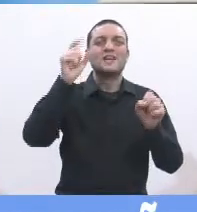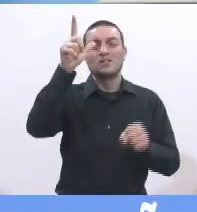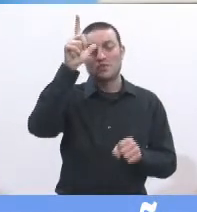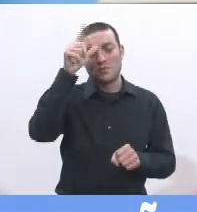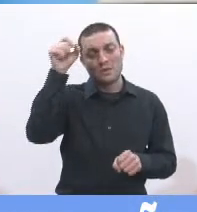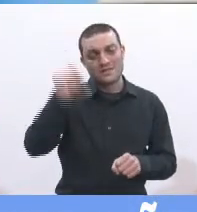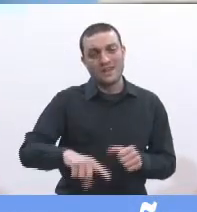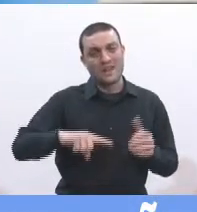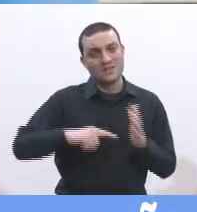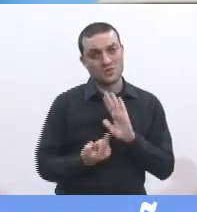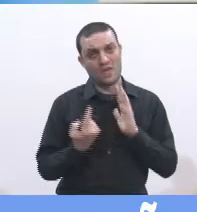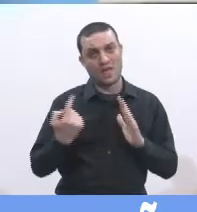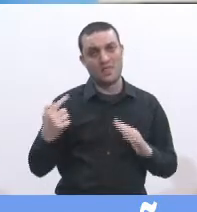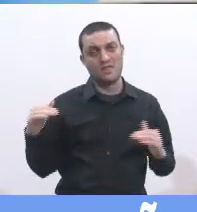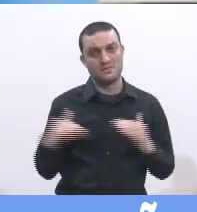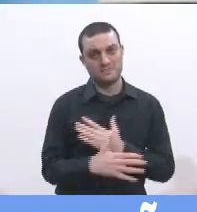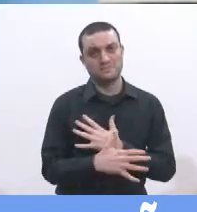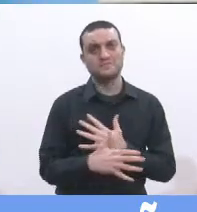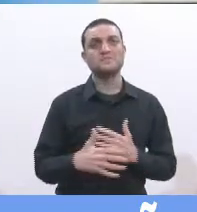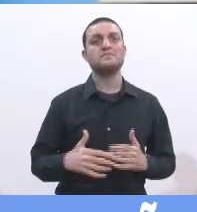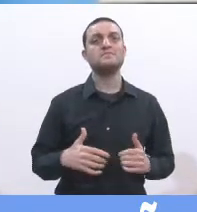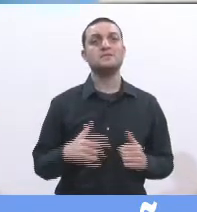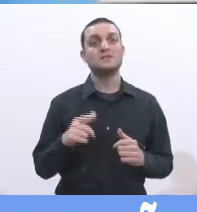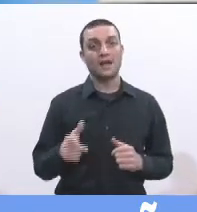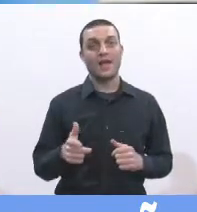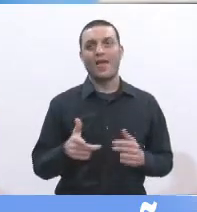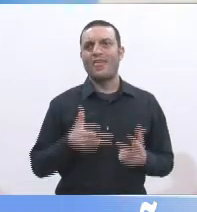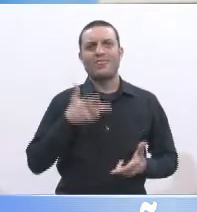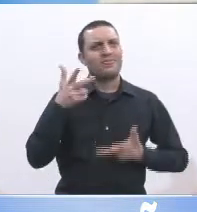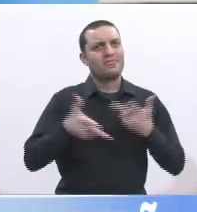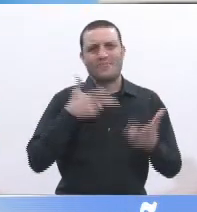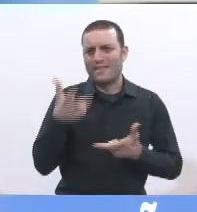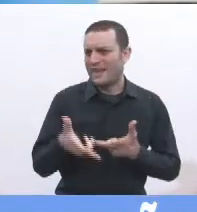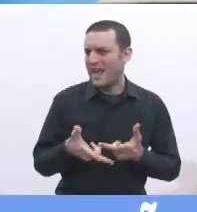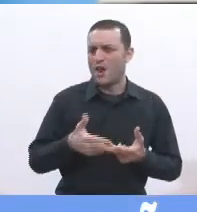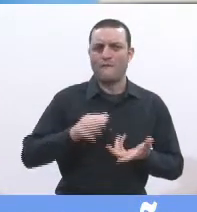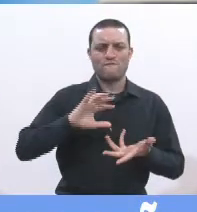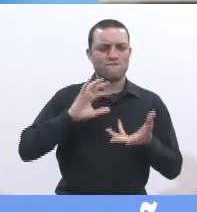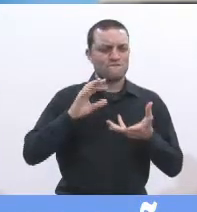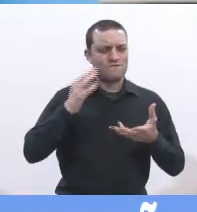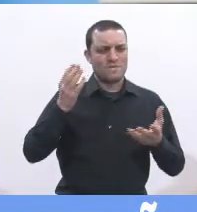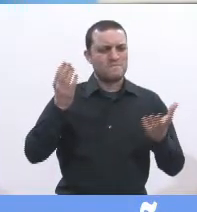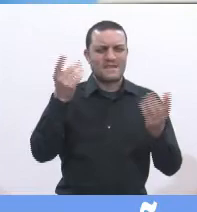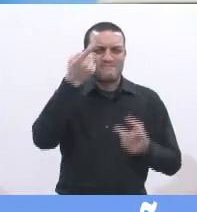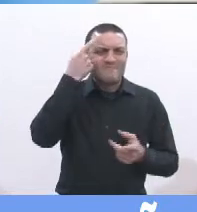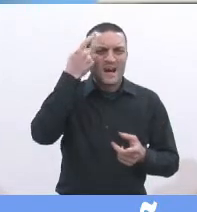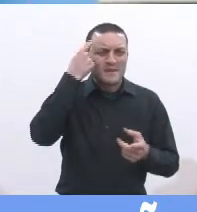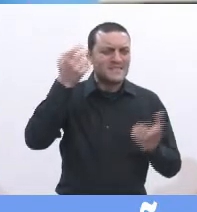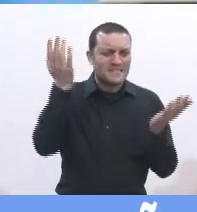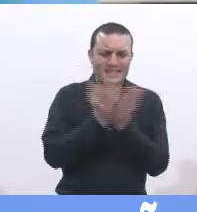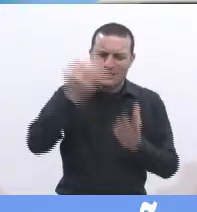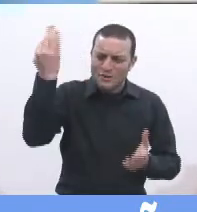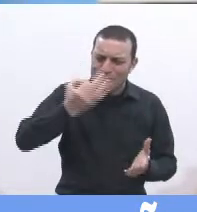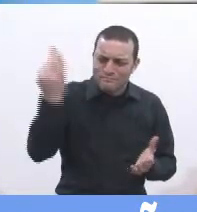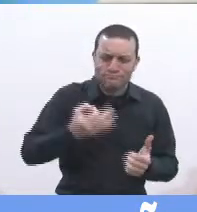ley que dio origen a la policía de la ciudad de Buenos Aires. Hablaron de lo maravillosa que es su formación, del nivel de equipamiento, de su nivel